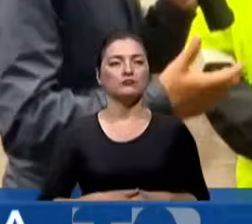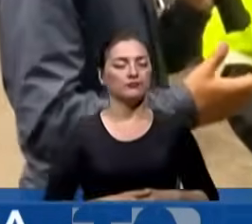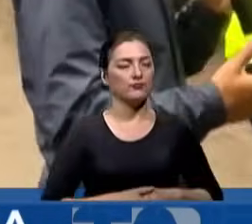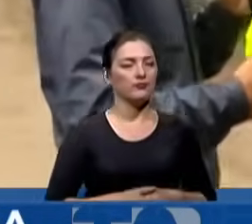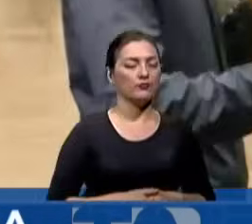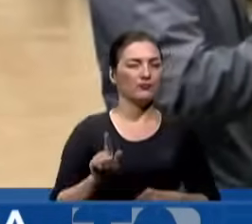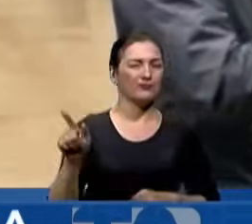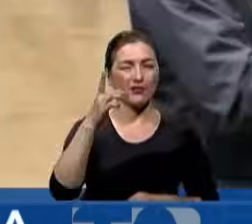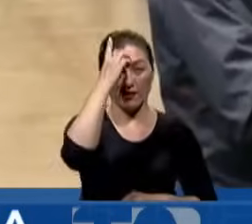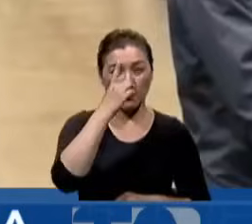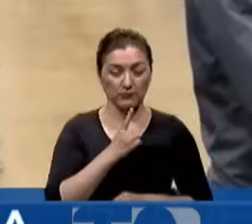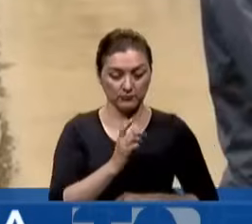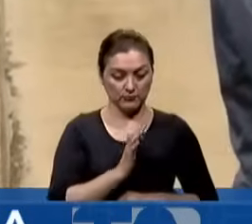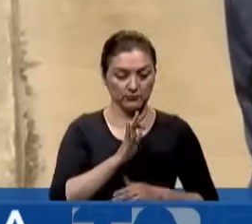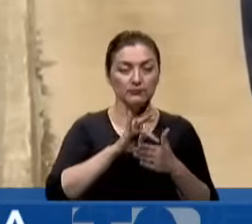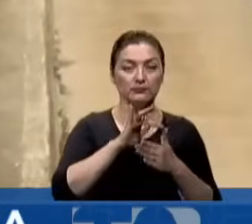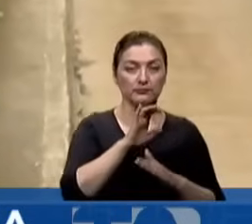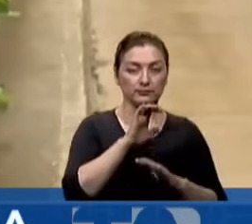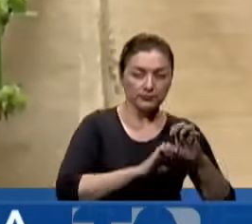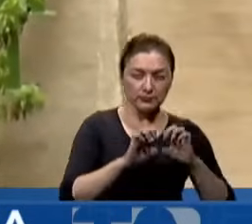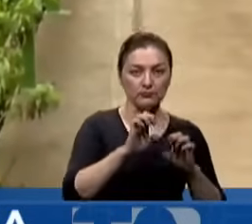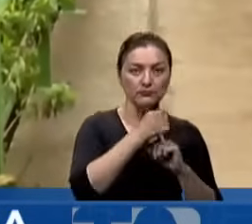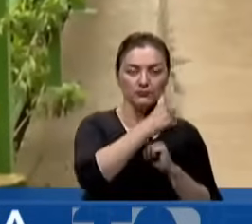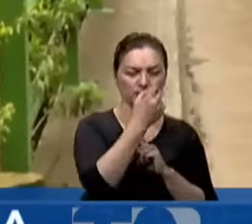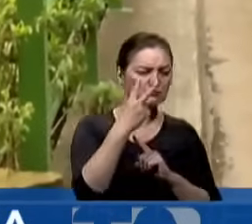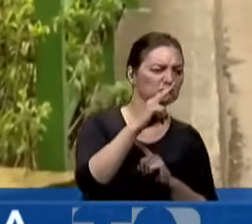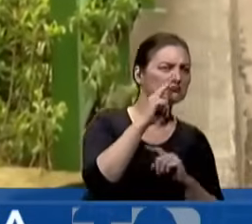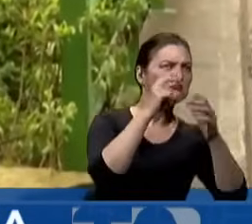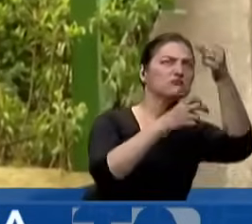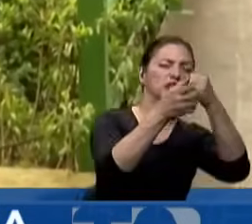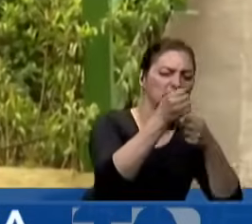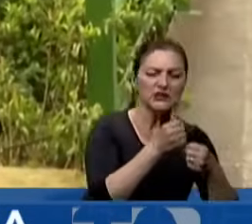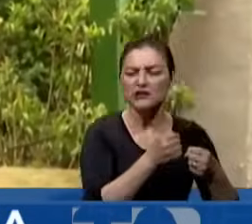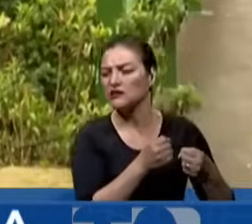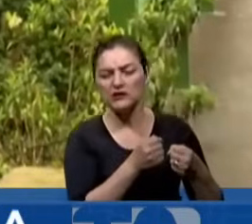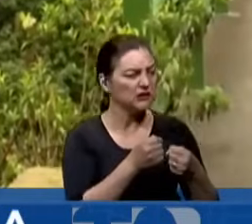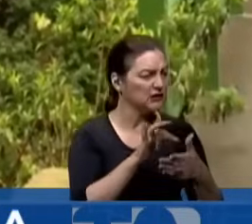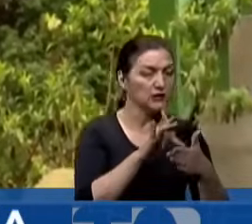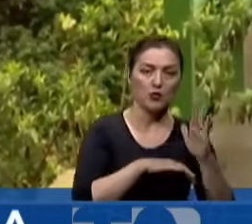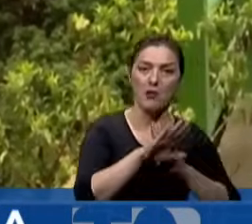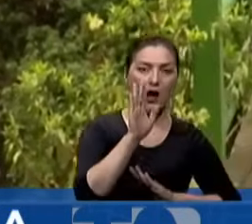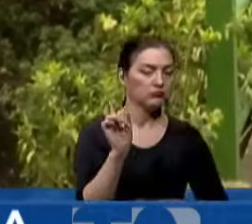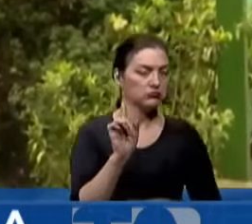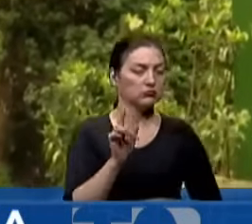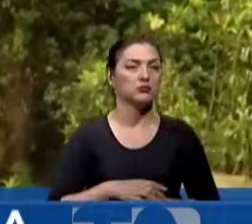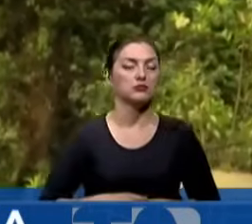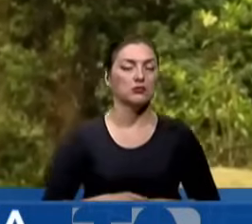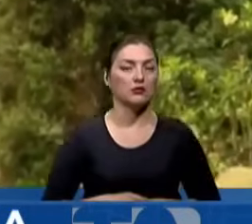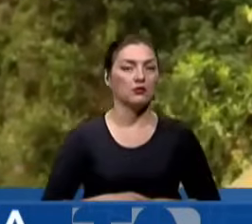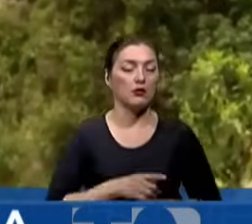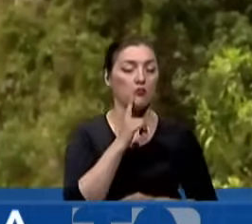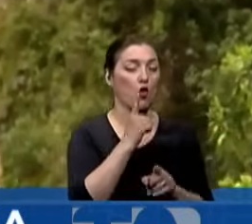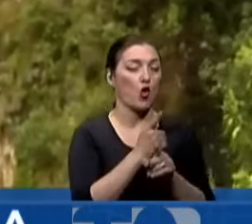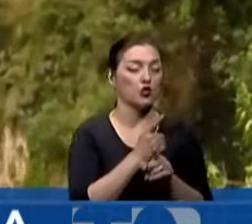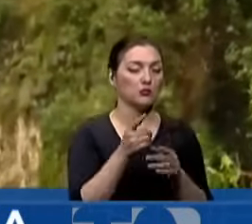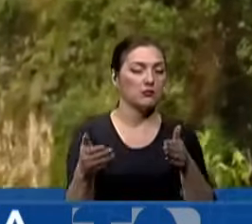que técnicos de riesgos evaluaran la situación y identificaron que no hay mayor peligro, no hay mayor riesgo, es por ello que ustedes